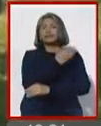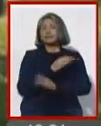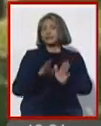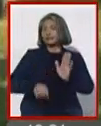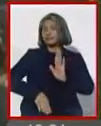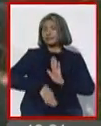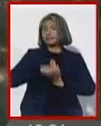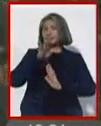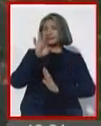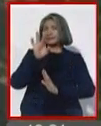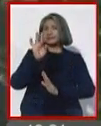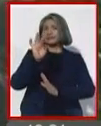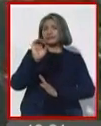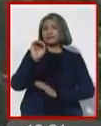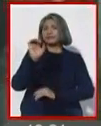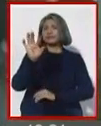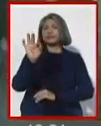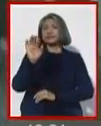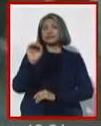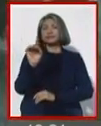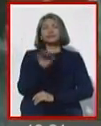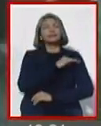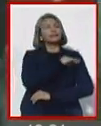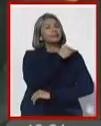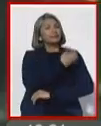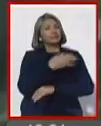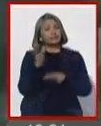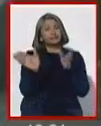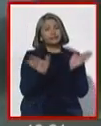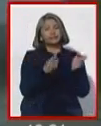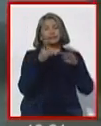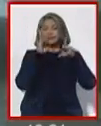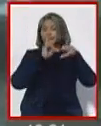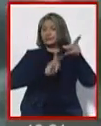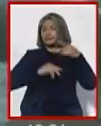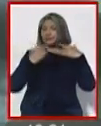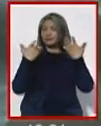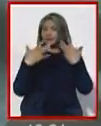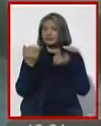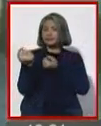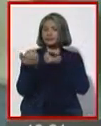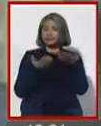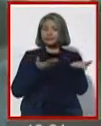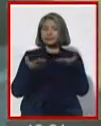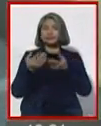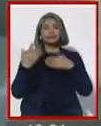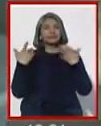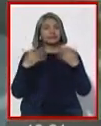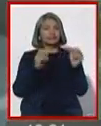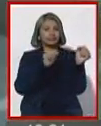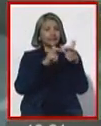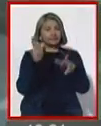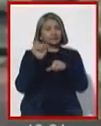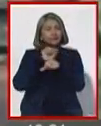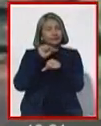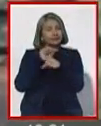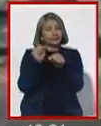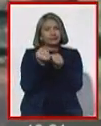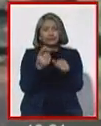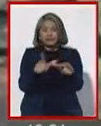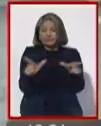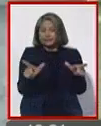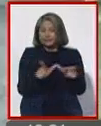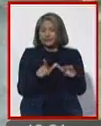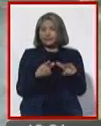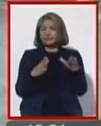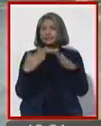subir a 80 y 90, entonces nuestro personal en estos momentos ya está también en servicio, está disponible, está trabajando en algunos